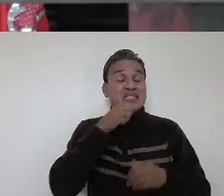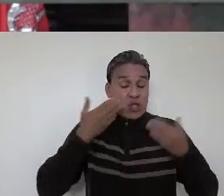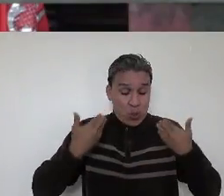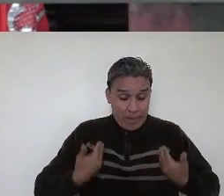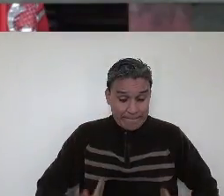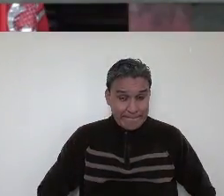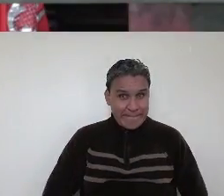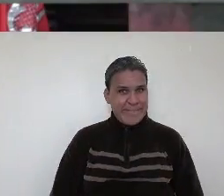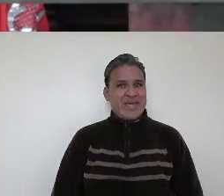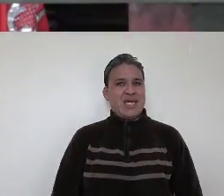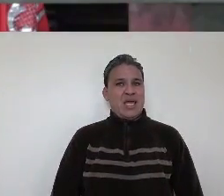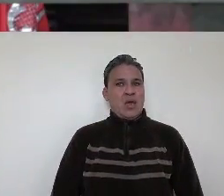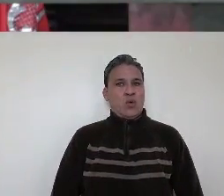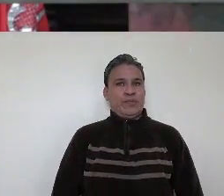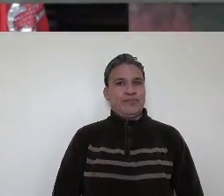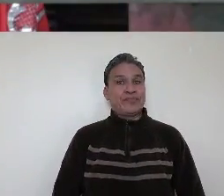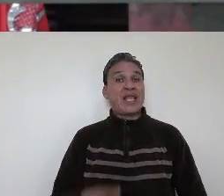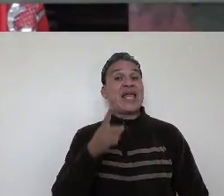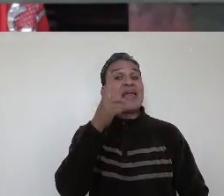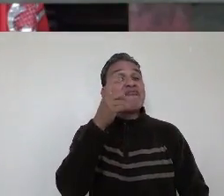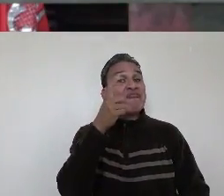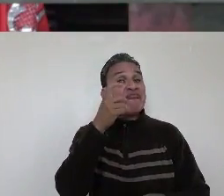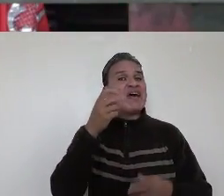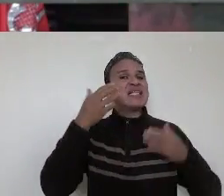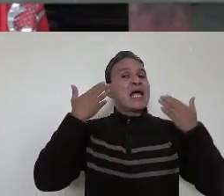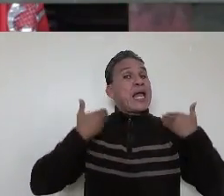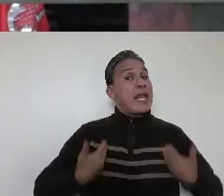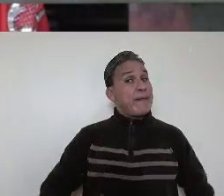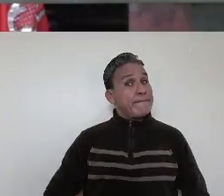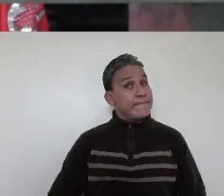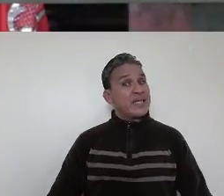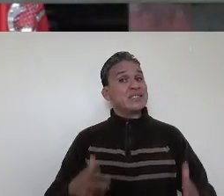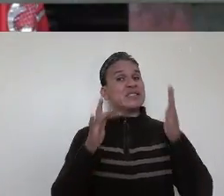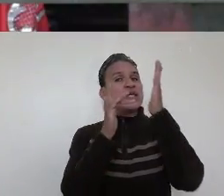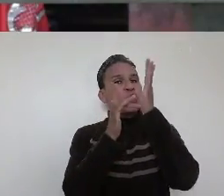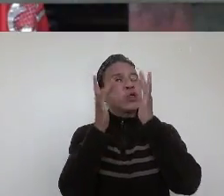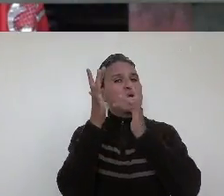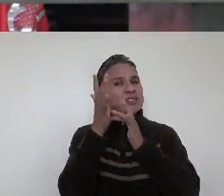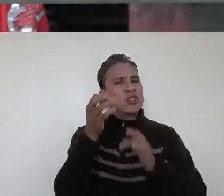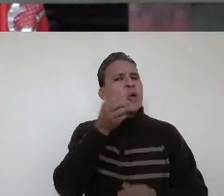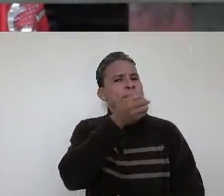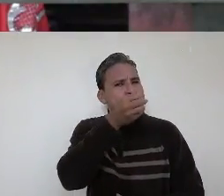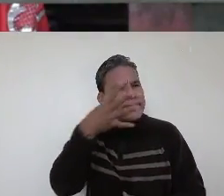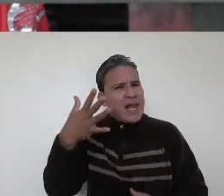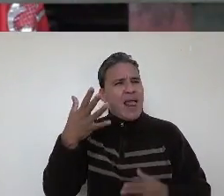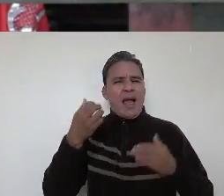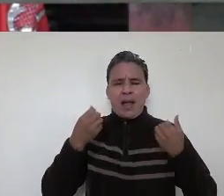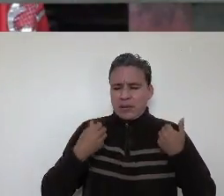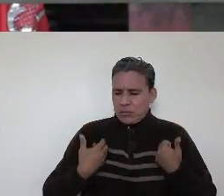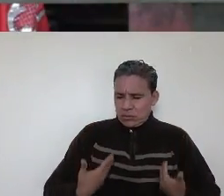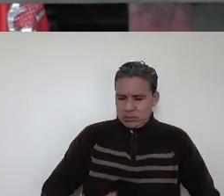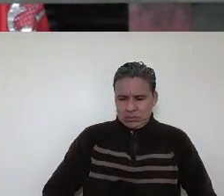del vestido que es el de Cristo, que es el vestido blanco, bonito, radiante,